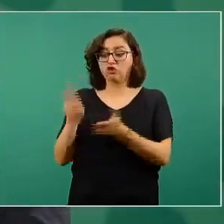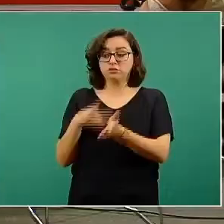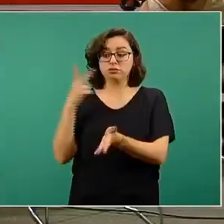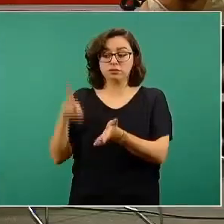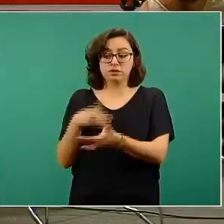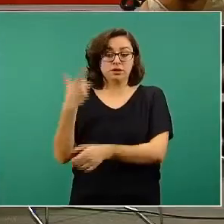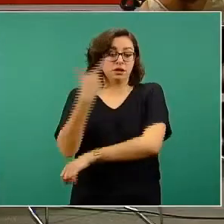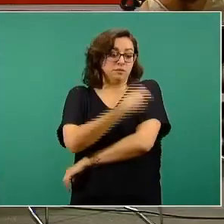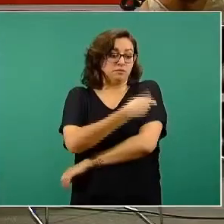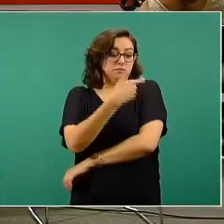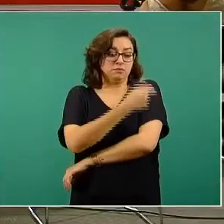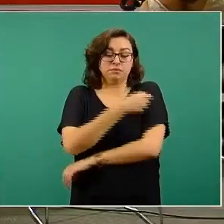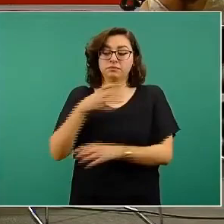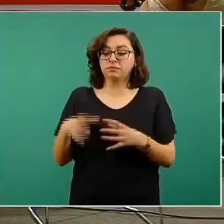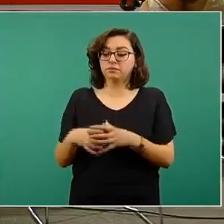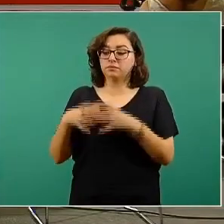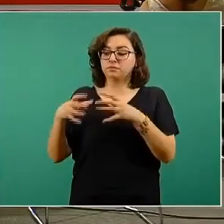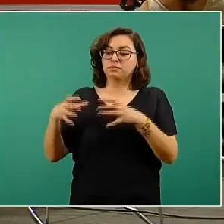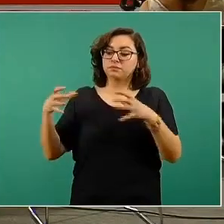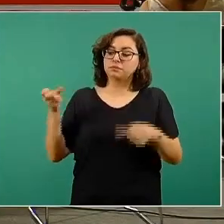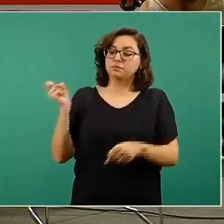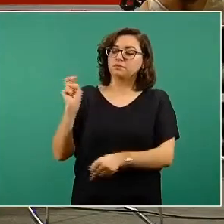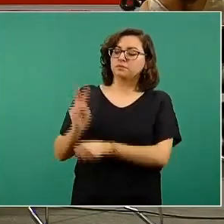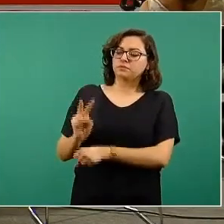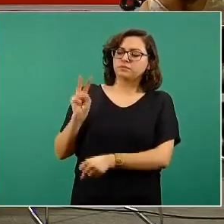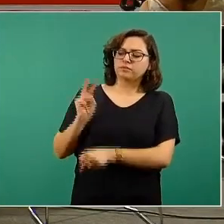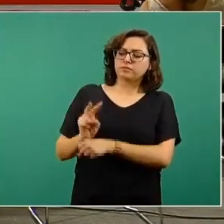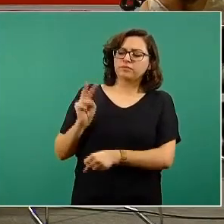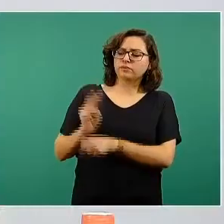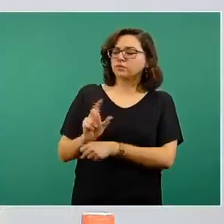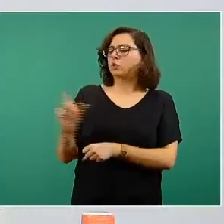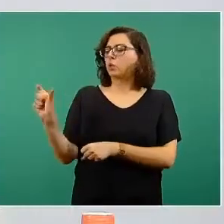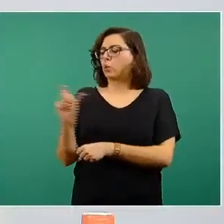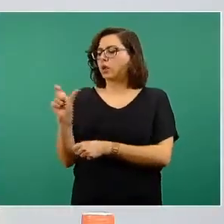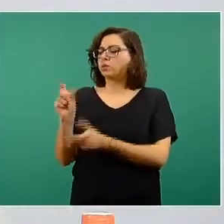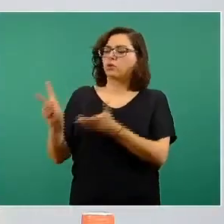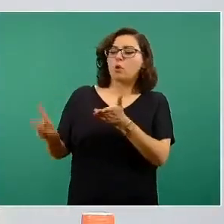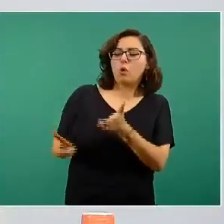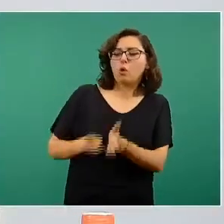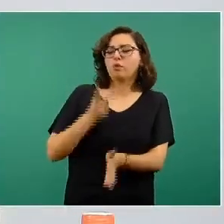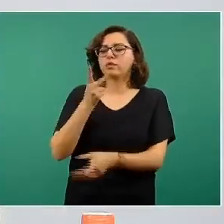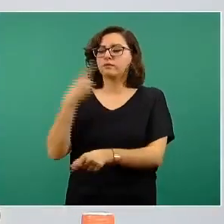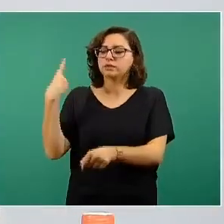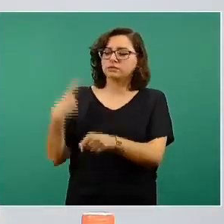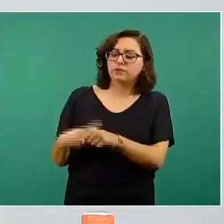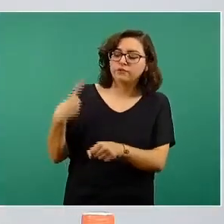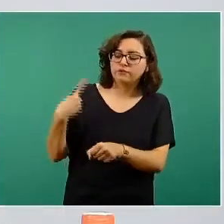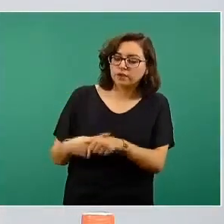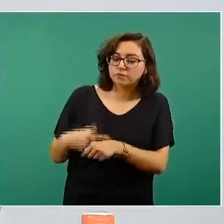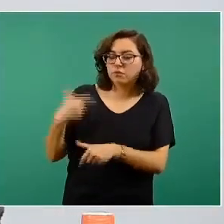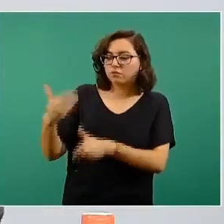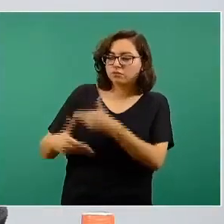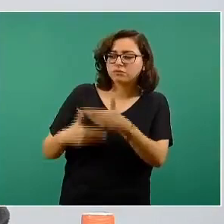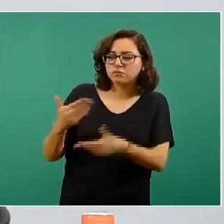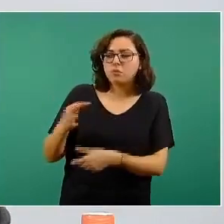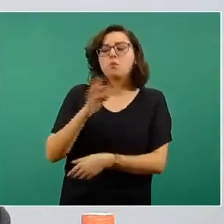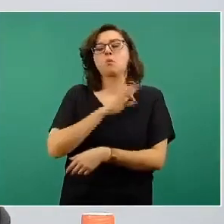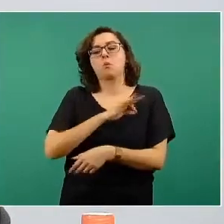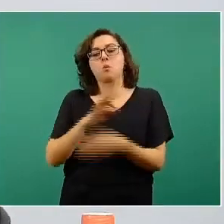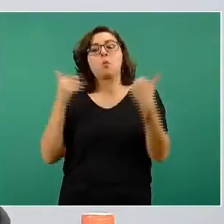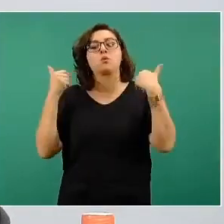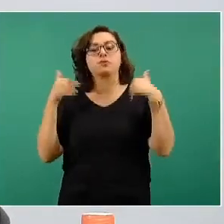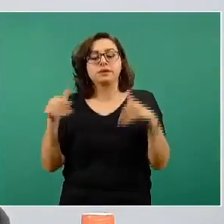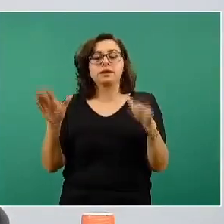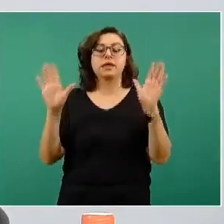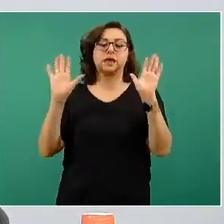seguir además observadas en el tiempo y realizado obviamente los estudios correspondientes, es que podremos empezar a tener